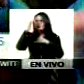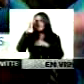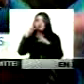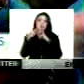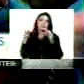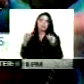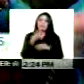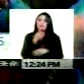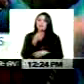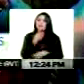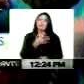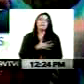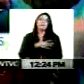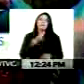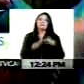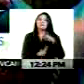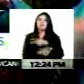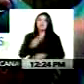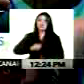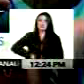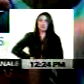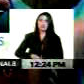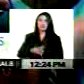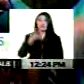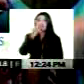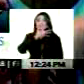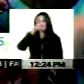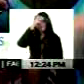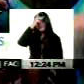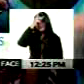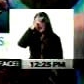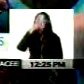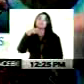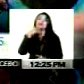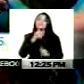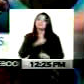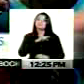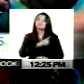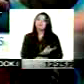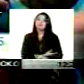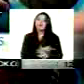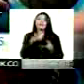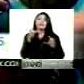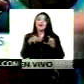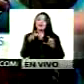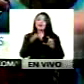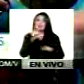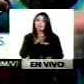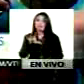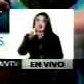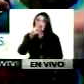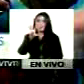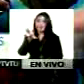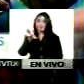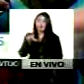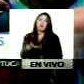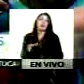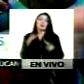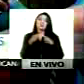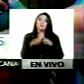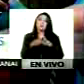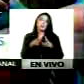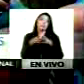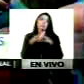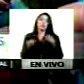atendiendo las indicaciones de nuestro querido vicepresidente ejecutivo, Tarek El Aissami, de reforzar el tema de los carnets de la patria. Los sindicatos